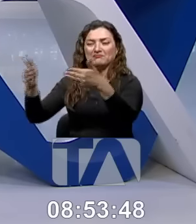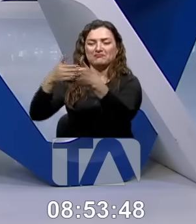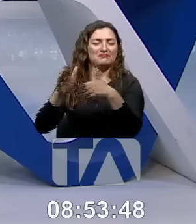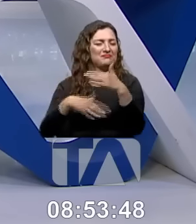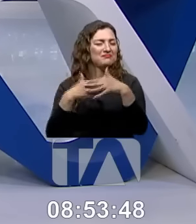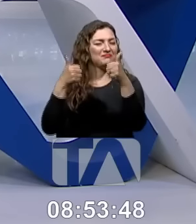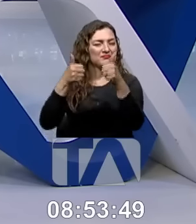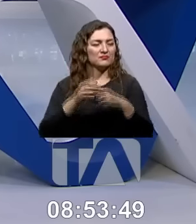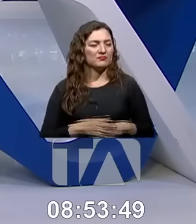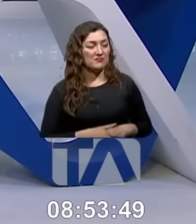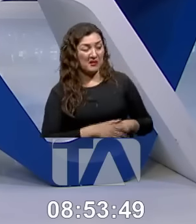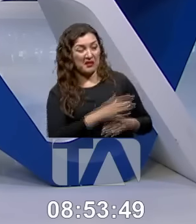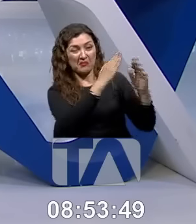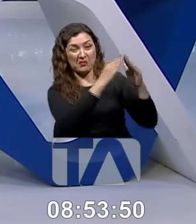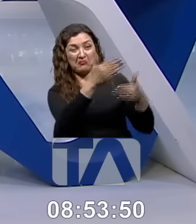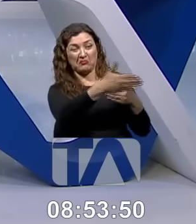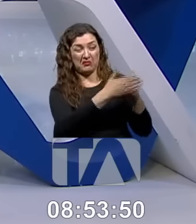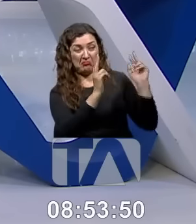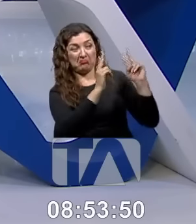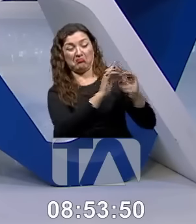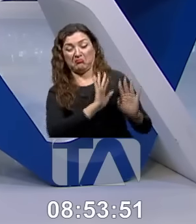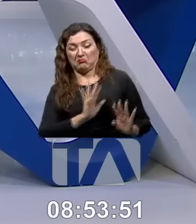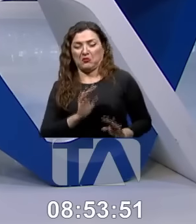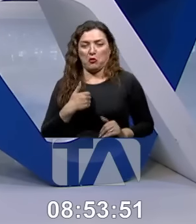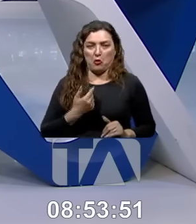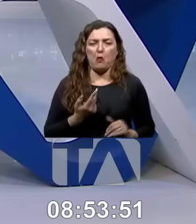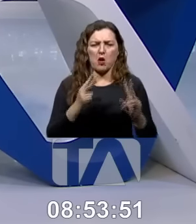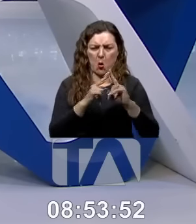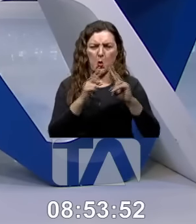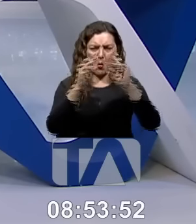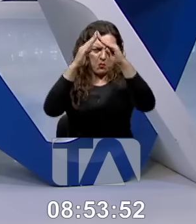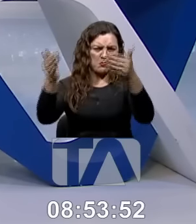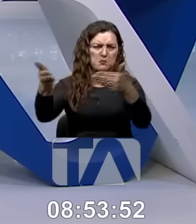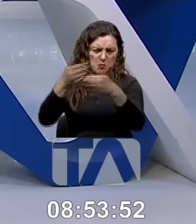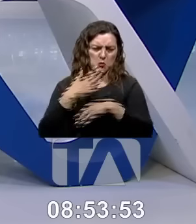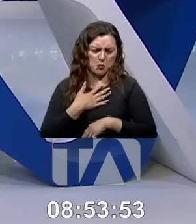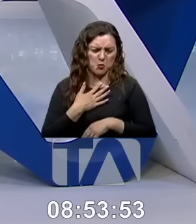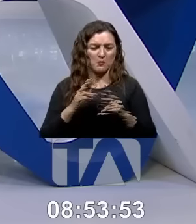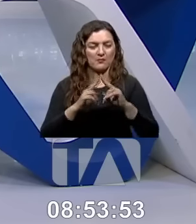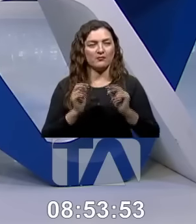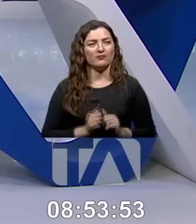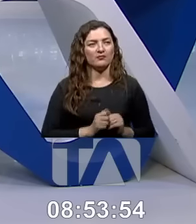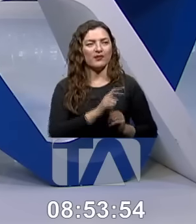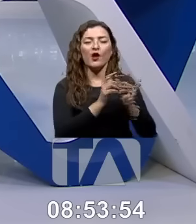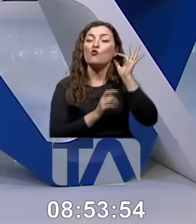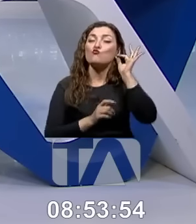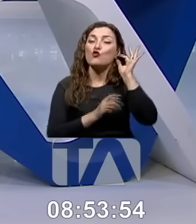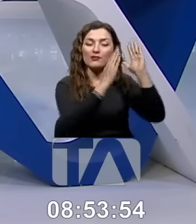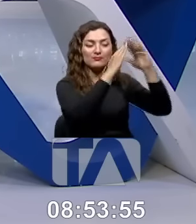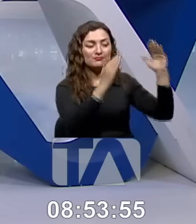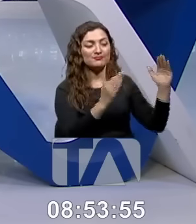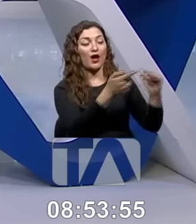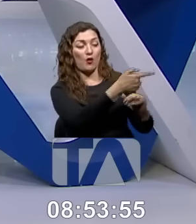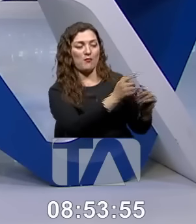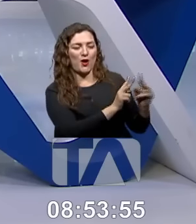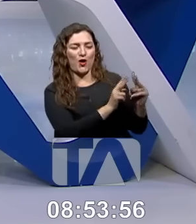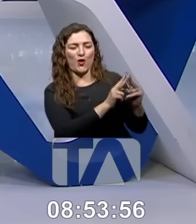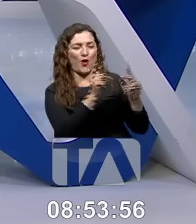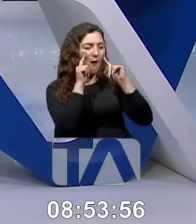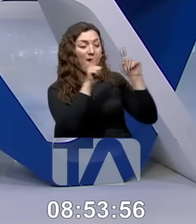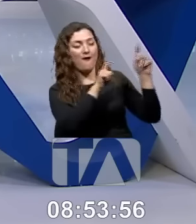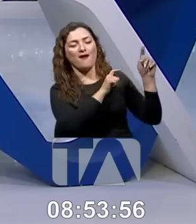entre vecinos nos conocemos. Así para que... Yo sí conozco a mis vecinos, déjenme. Yo solo a mi vecina le conozco. Yo por el chat. Deje nomás ahí. Un